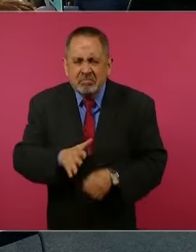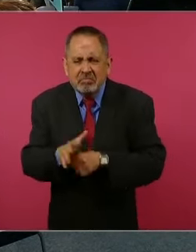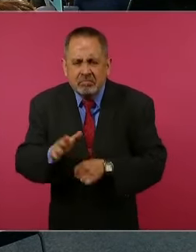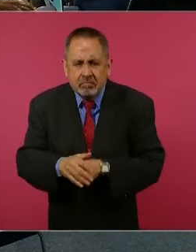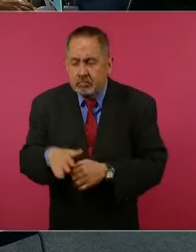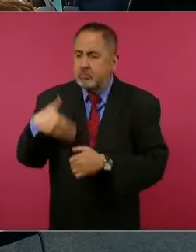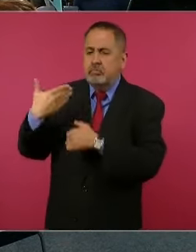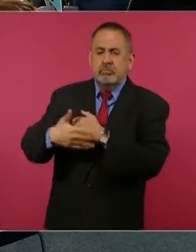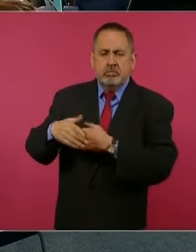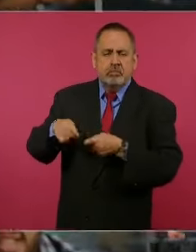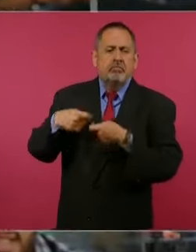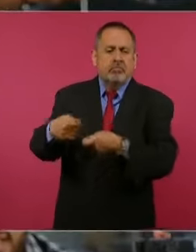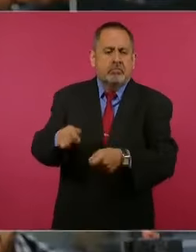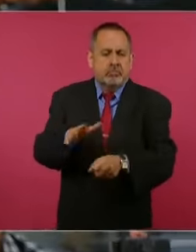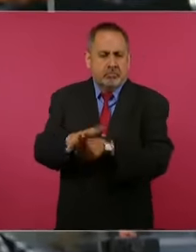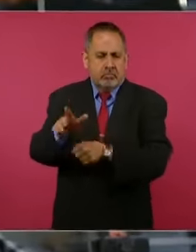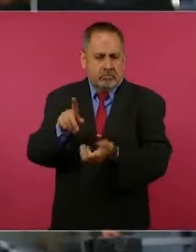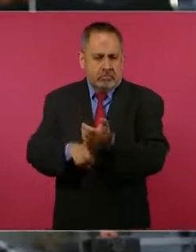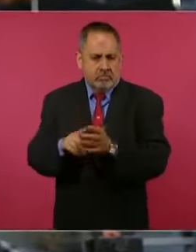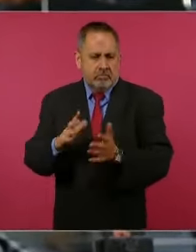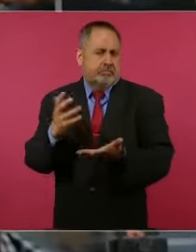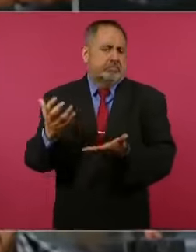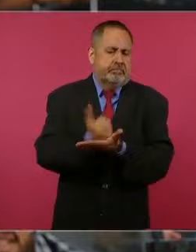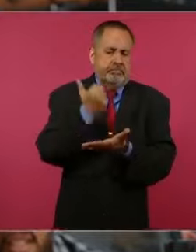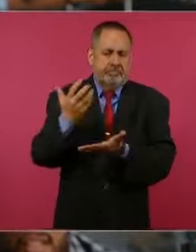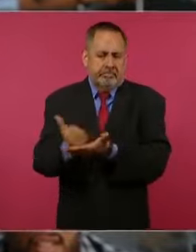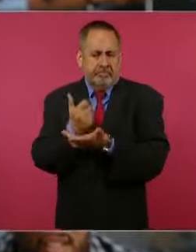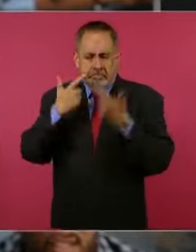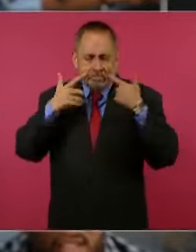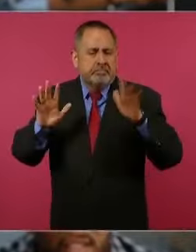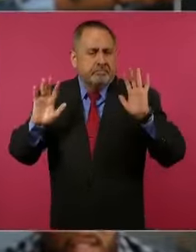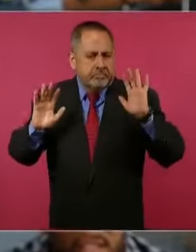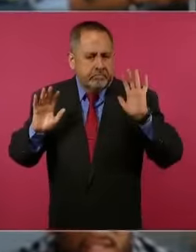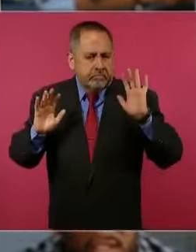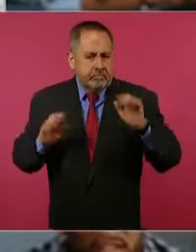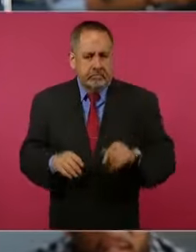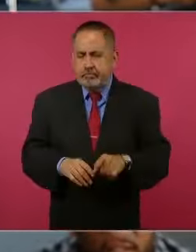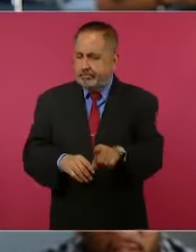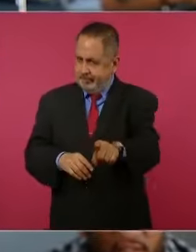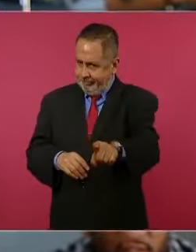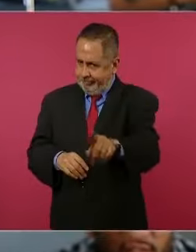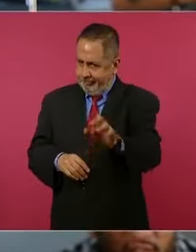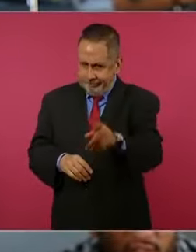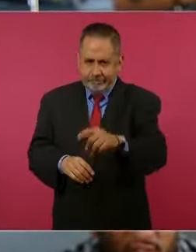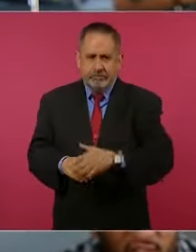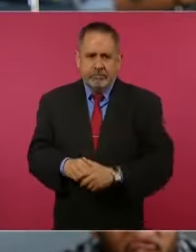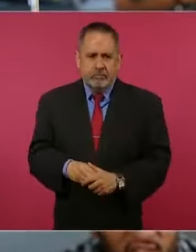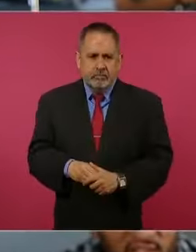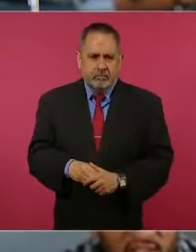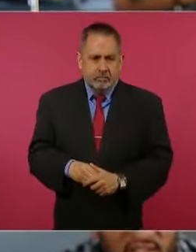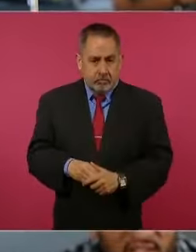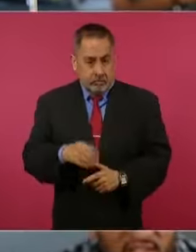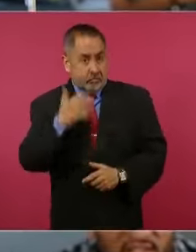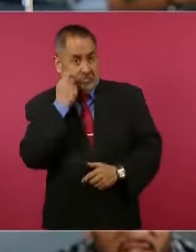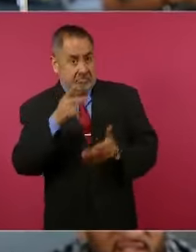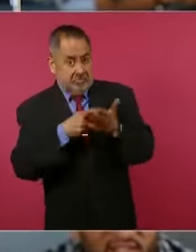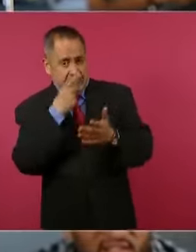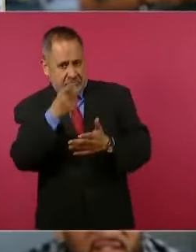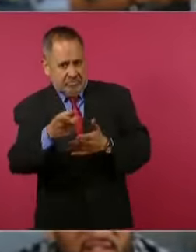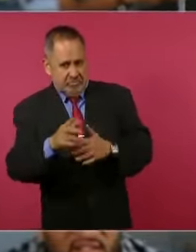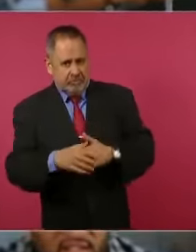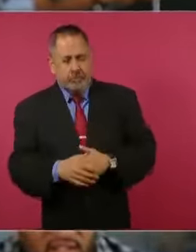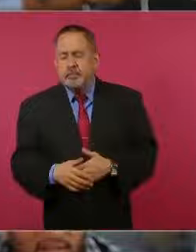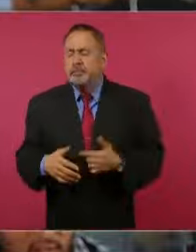pues la que sigue la que quede la que quede cualquiera de las dos que ya ya le dije cuál quiere que se lo vuelva a